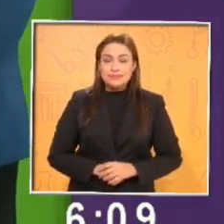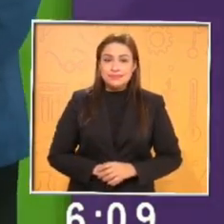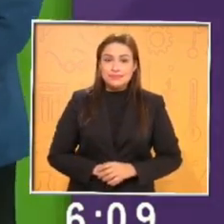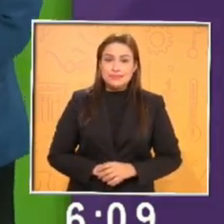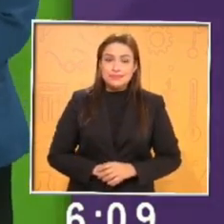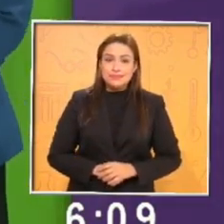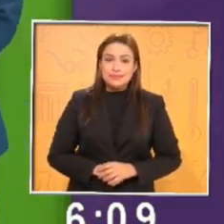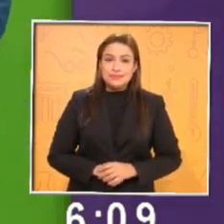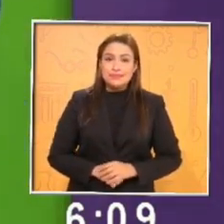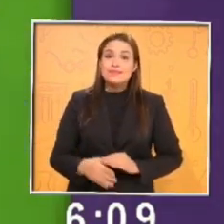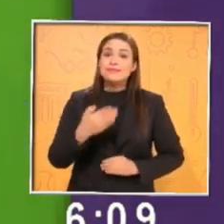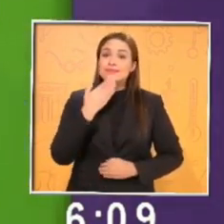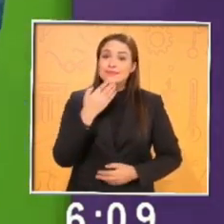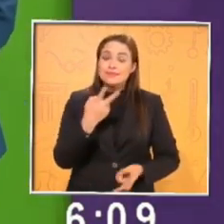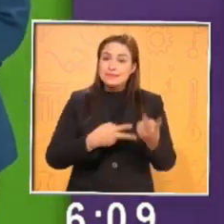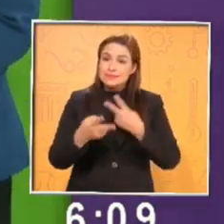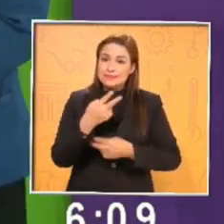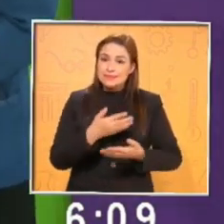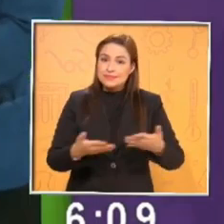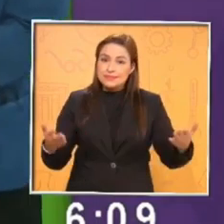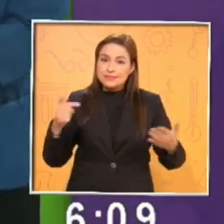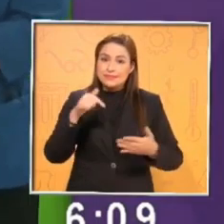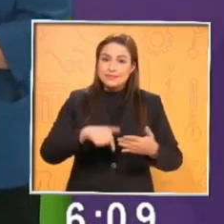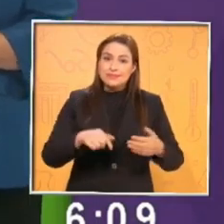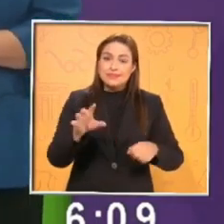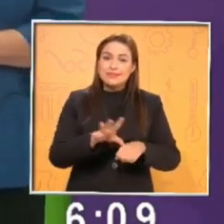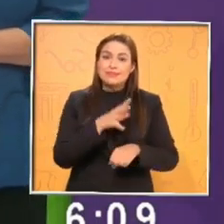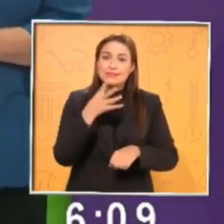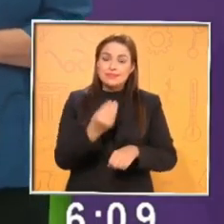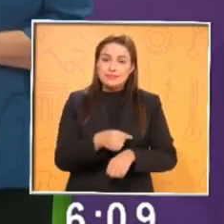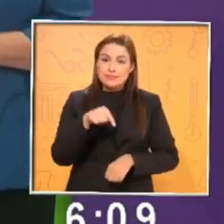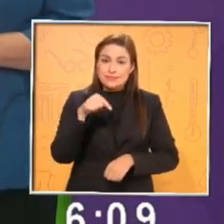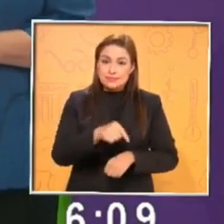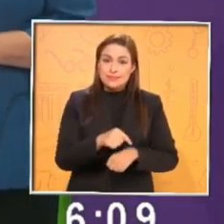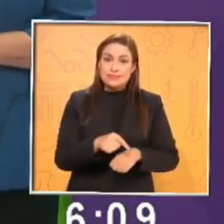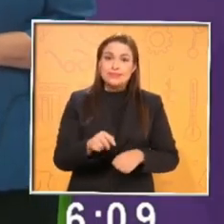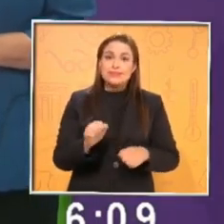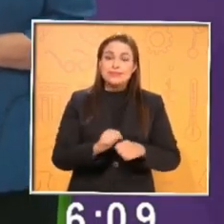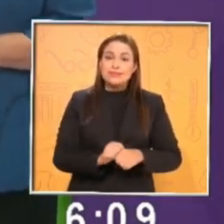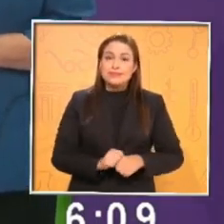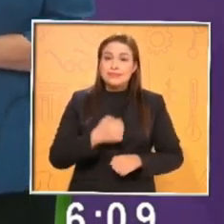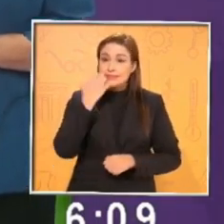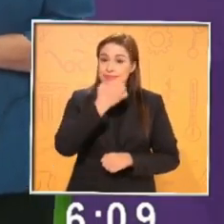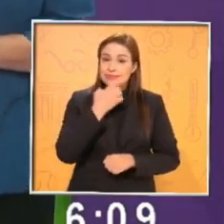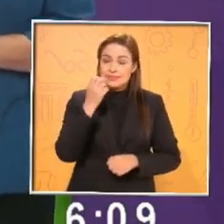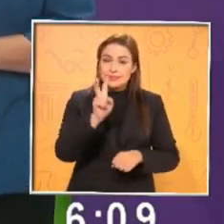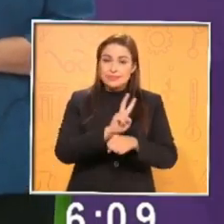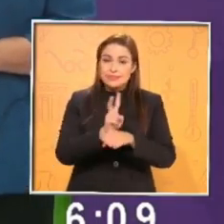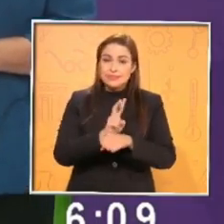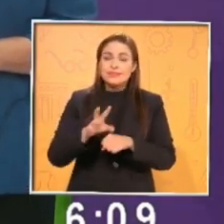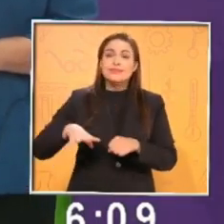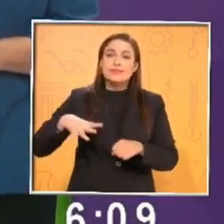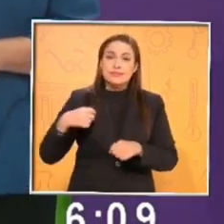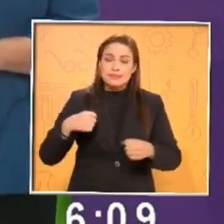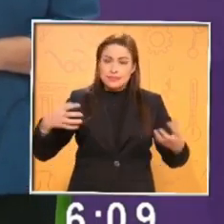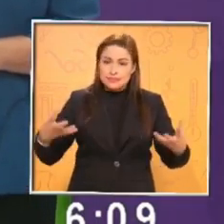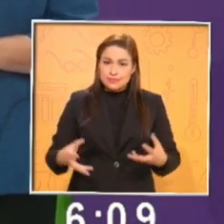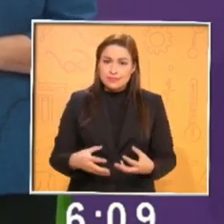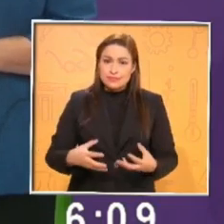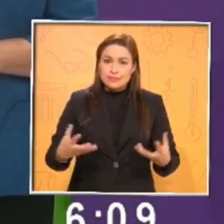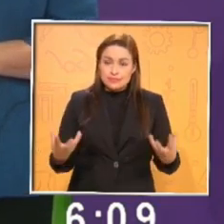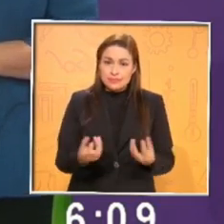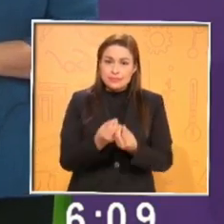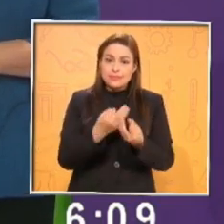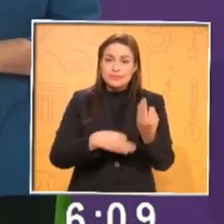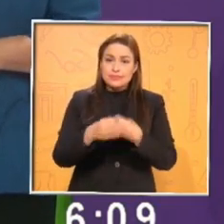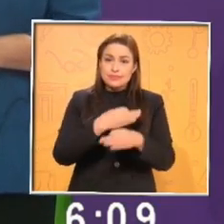Muy bienvenidos otra vez al programa Escuela TV, un esfuerzo conjunto del Gobierno del Estado con la Secretaría de Educación y